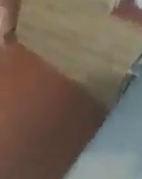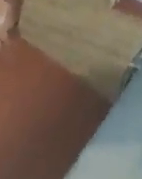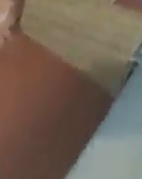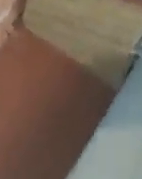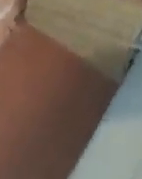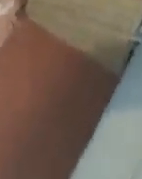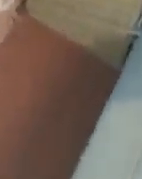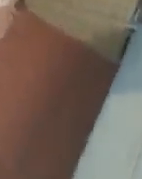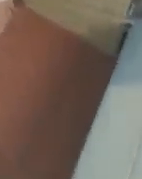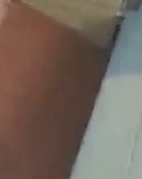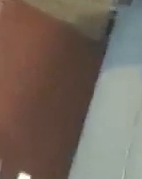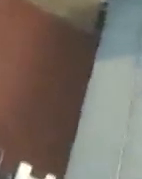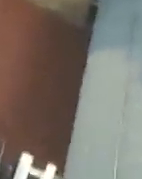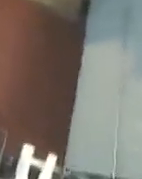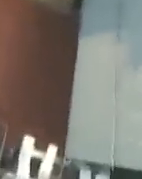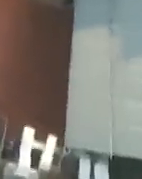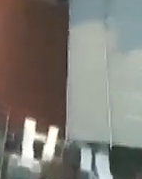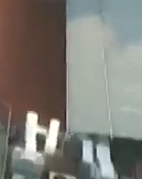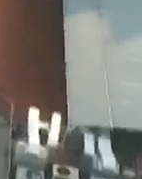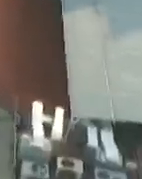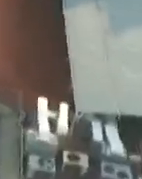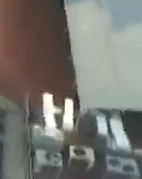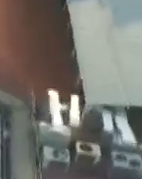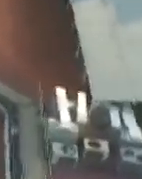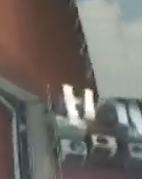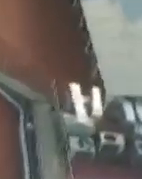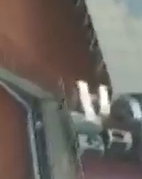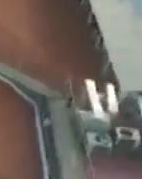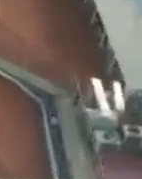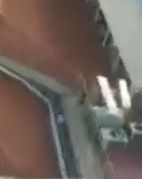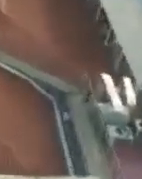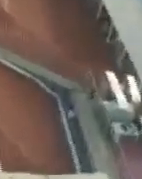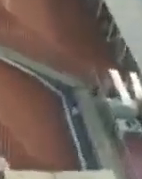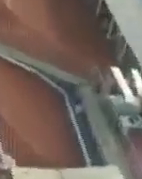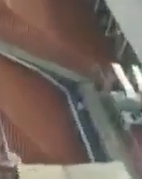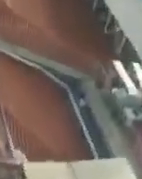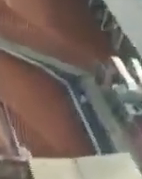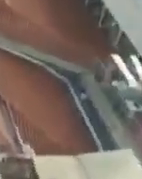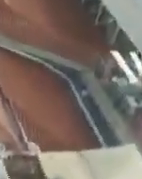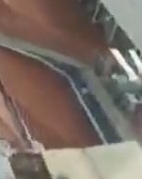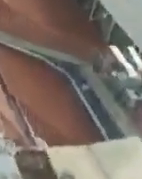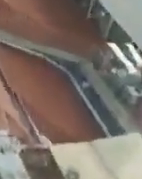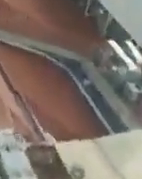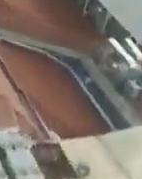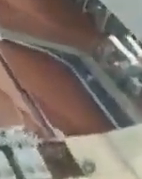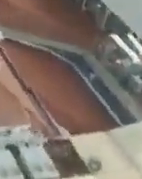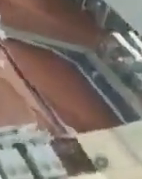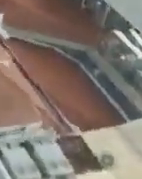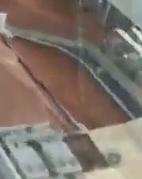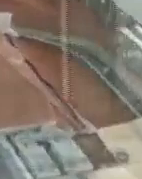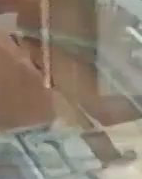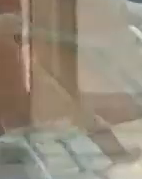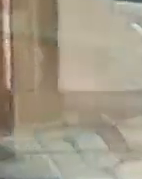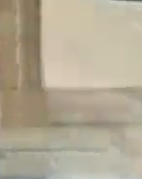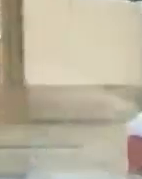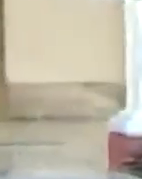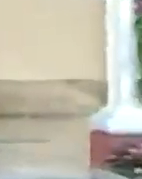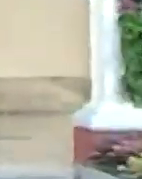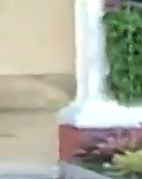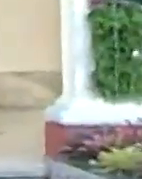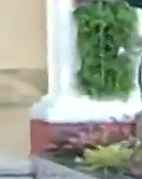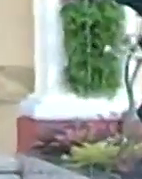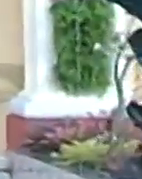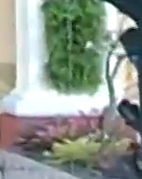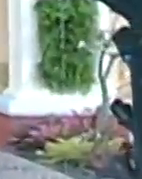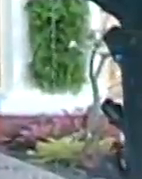agenda económica bolivariana y el reto que se ha planteado también el gobierno bolivariano en apuntar